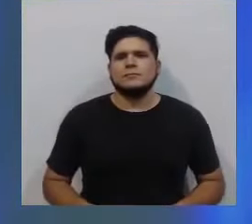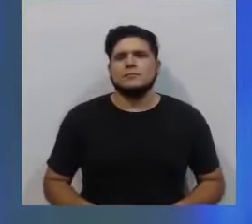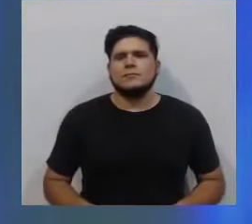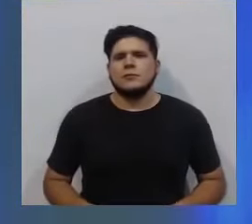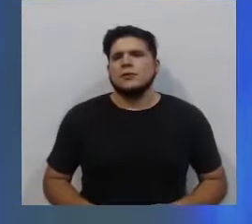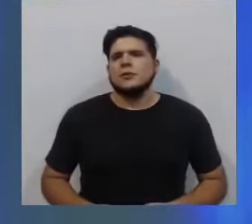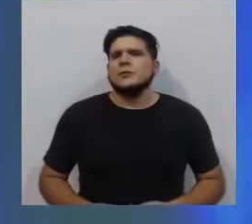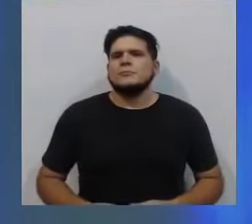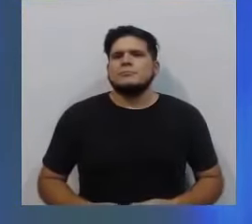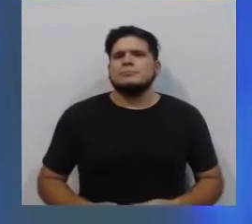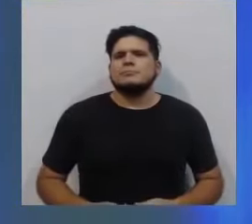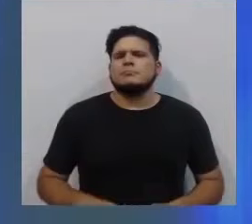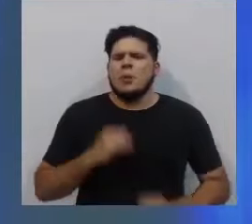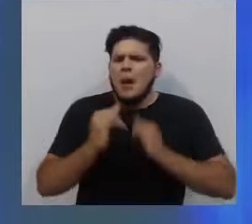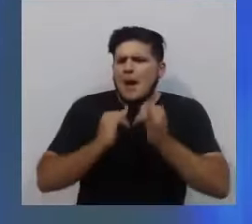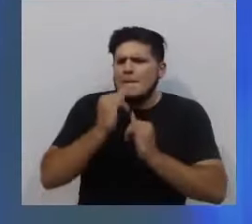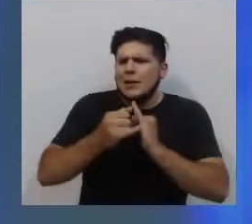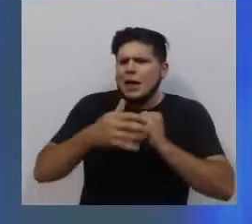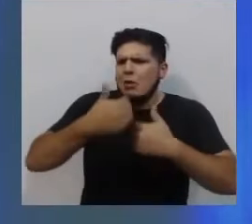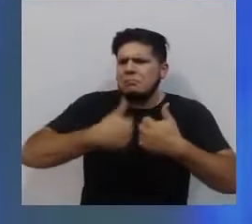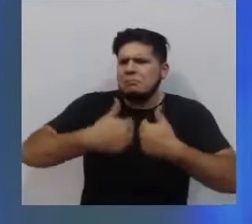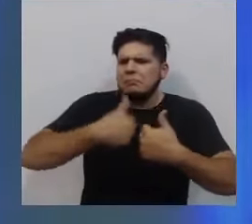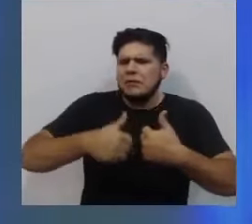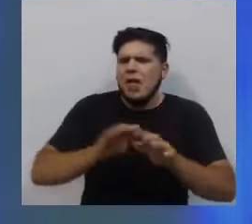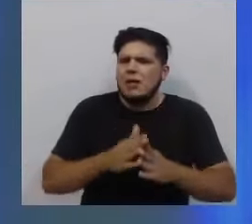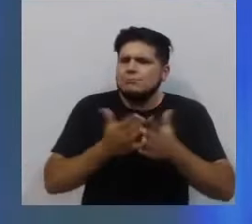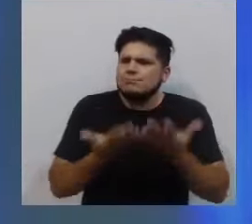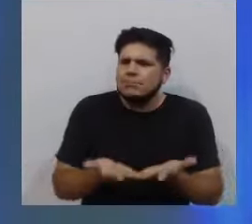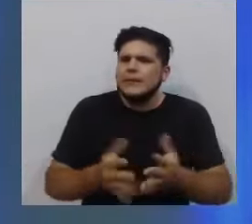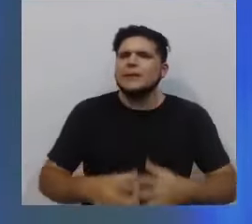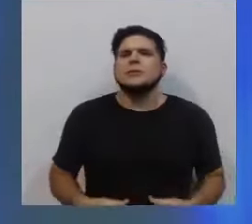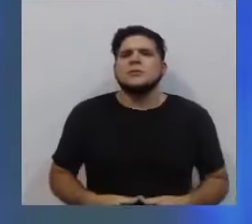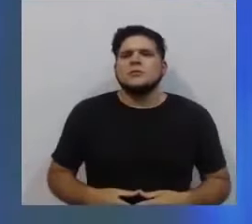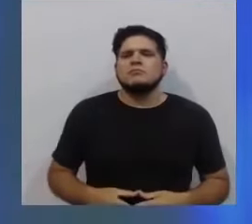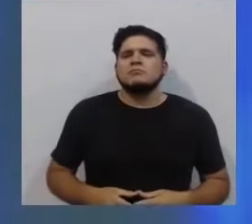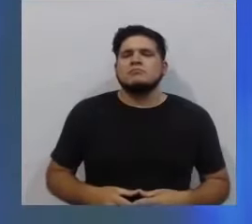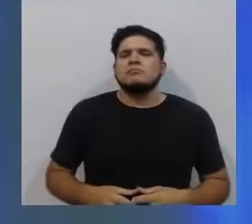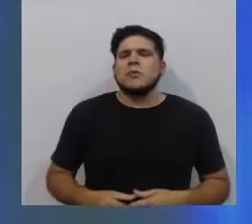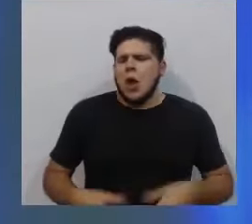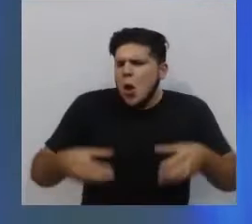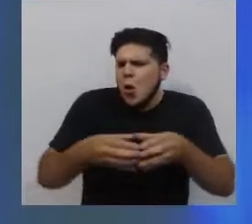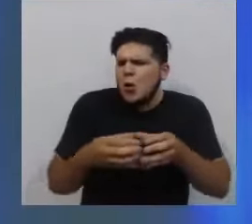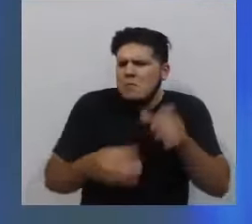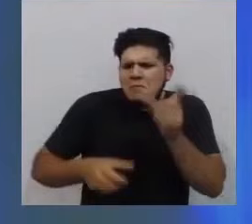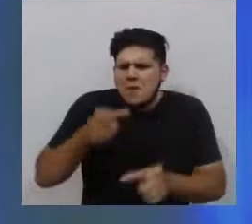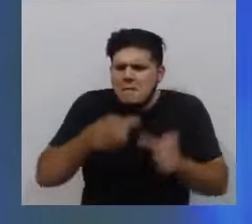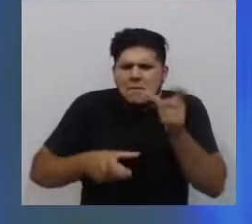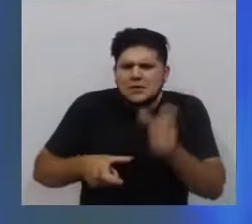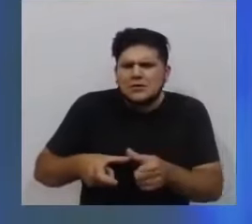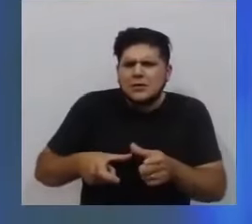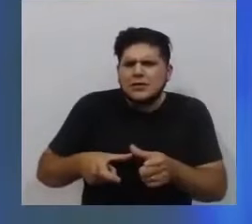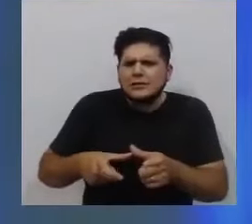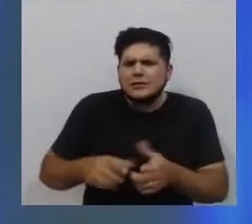todo se cerraba todo se terminaba y jesús les dijo por qué dudaron